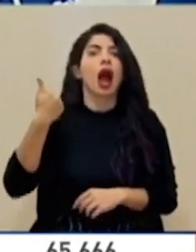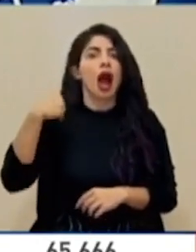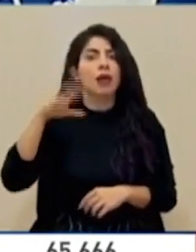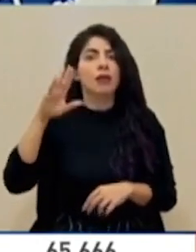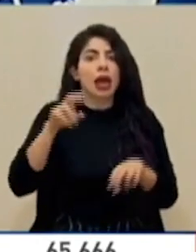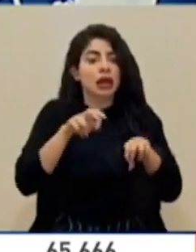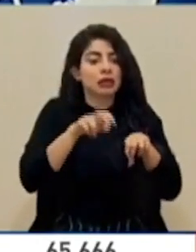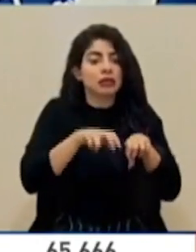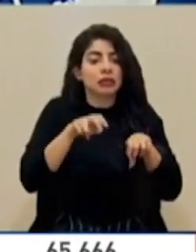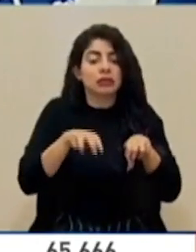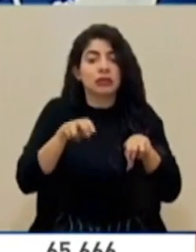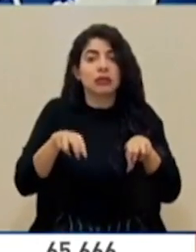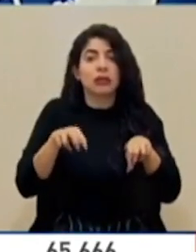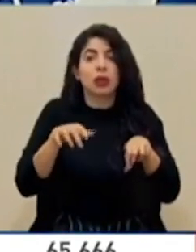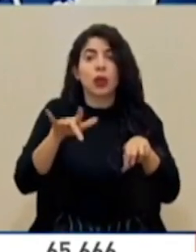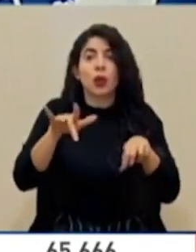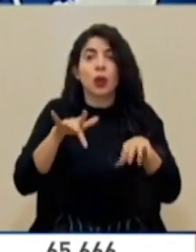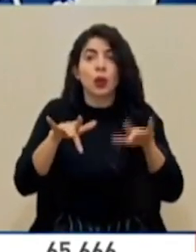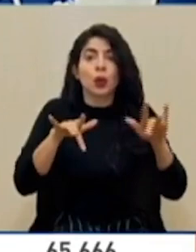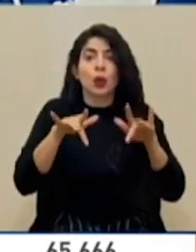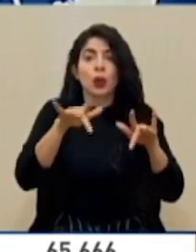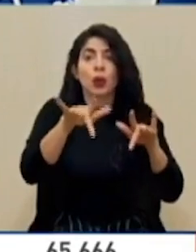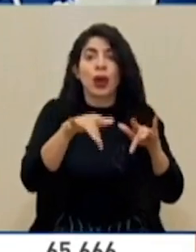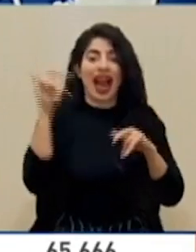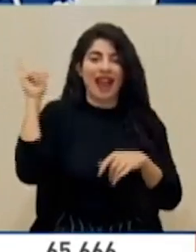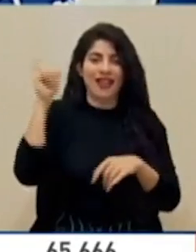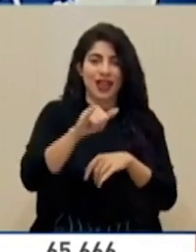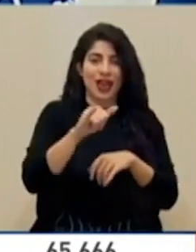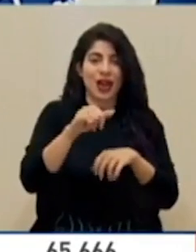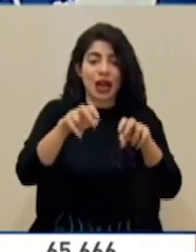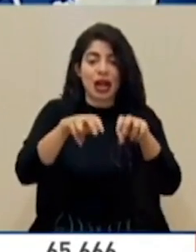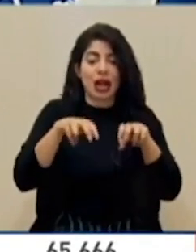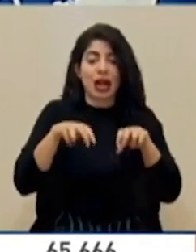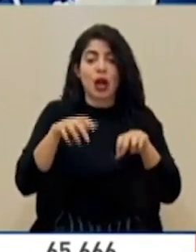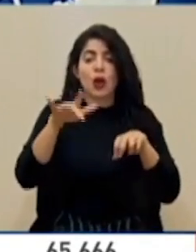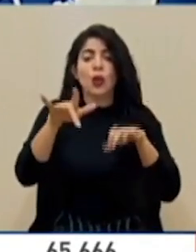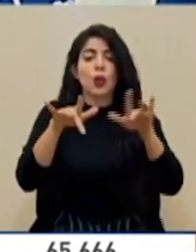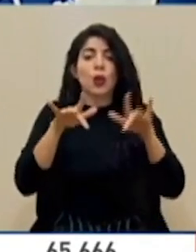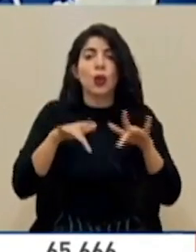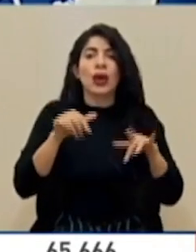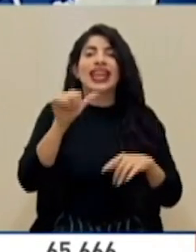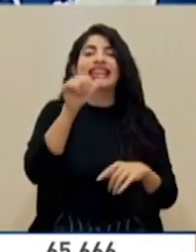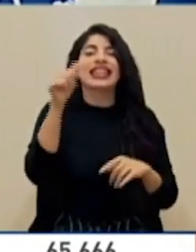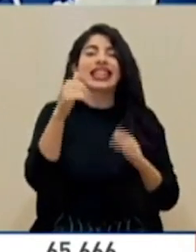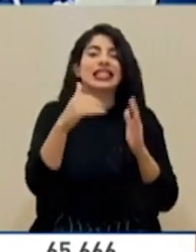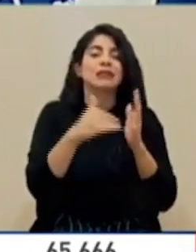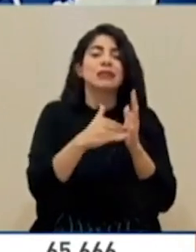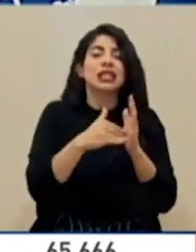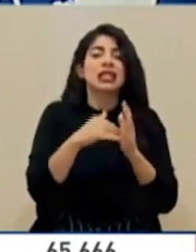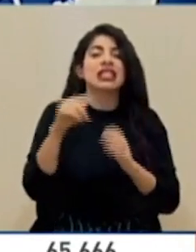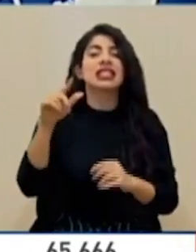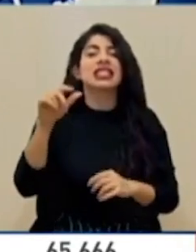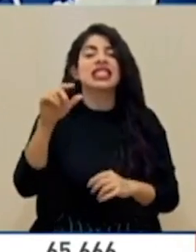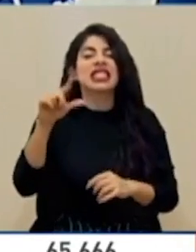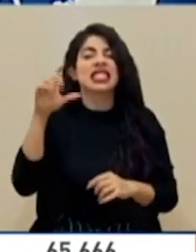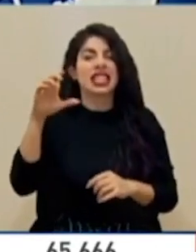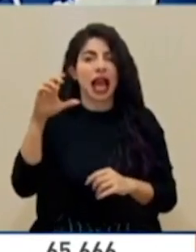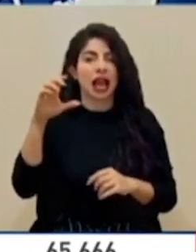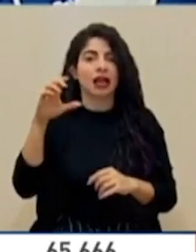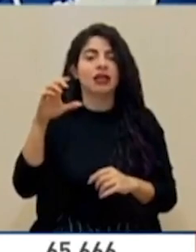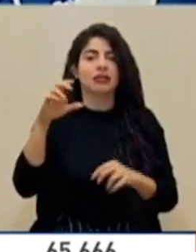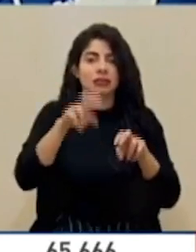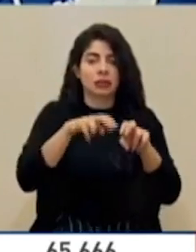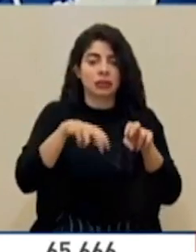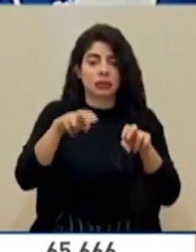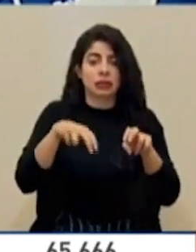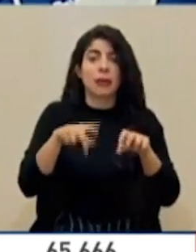asientos disponibles de avión llegando a Costa Rica en una cifra de 10.100 asientos. A partir de los anuncios